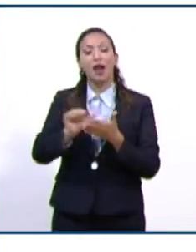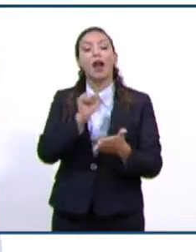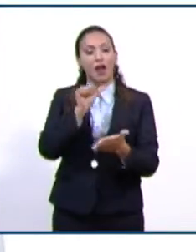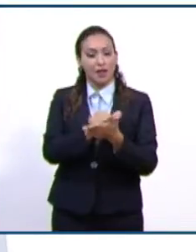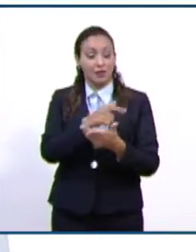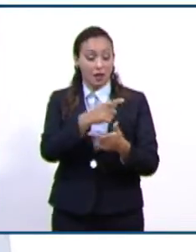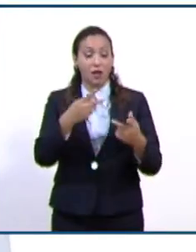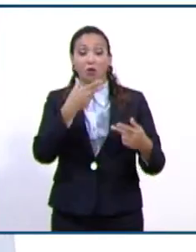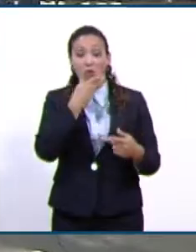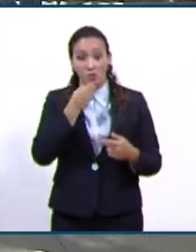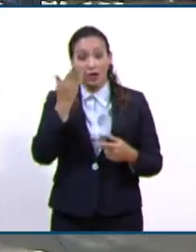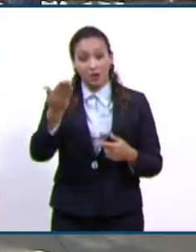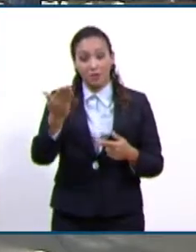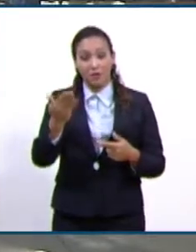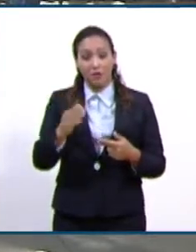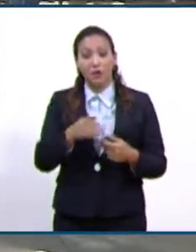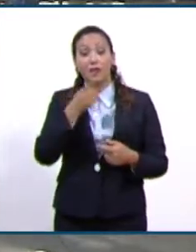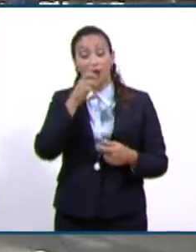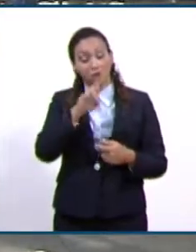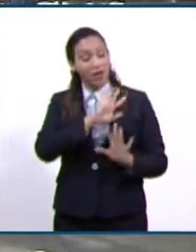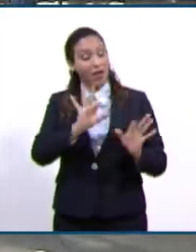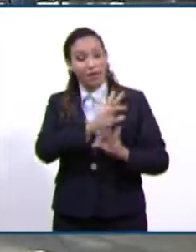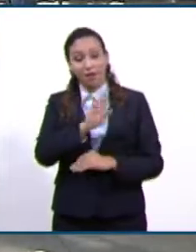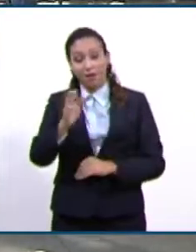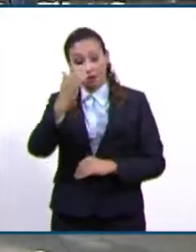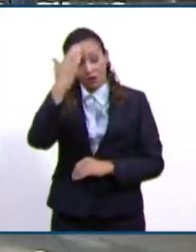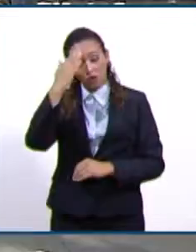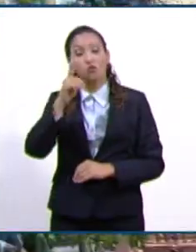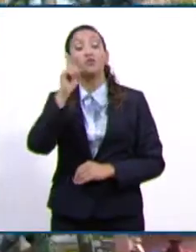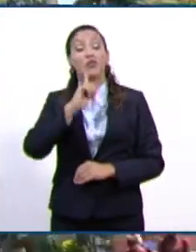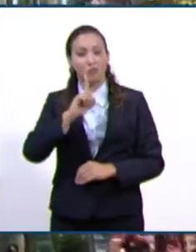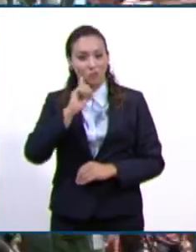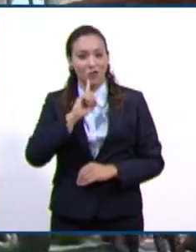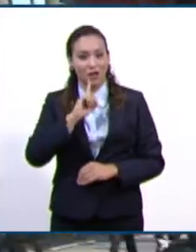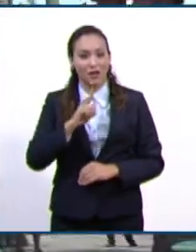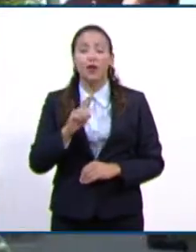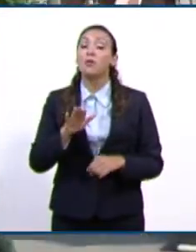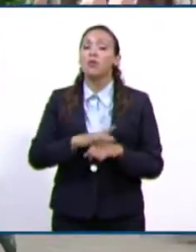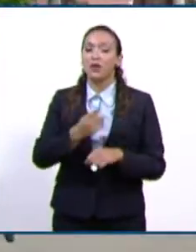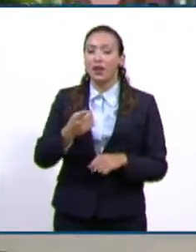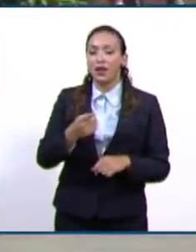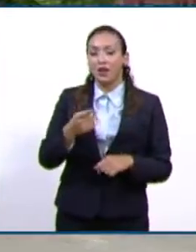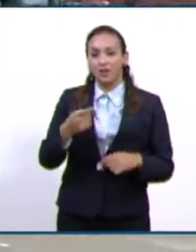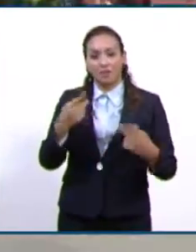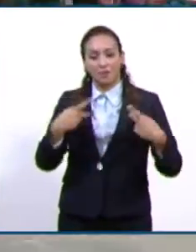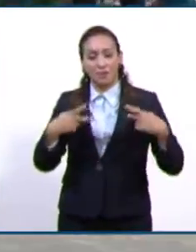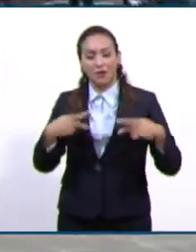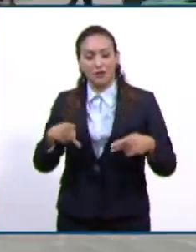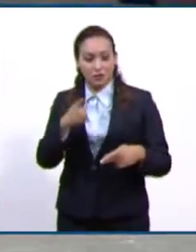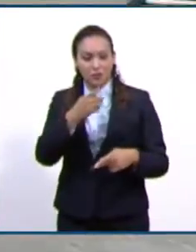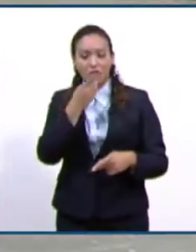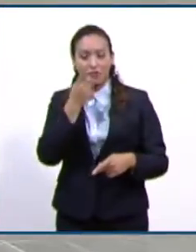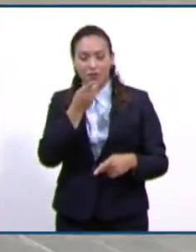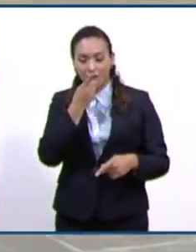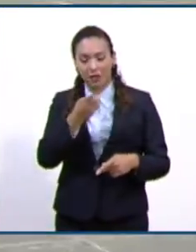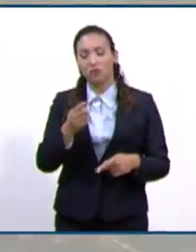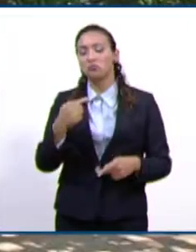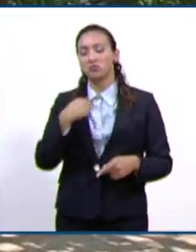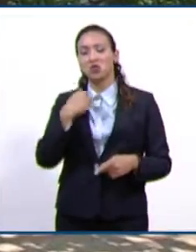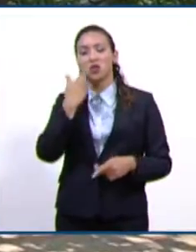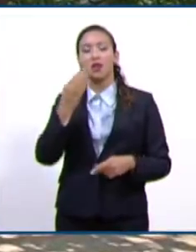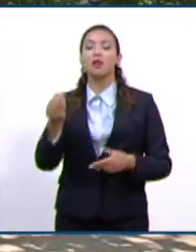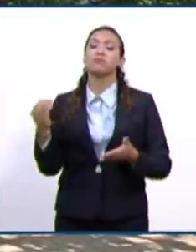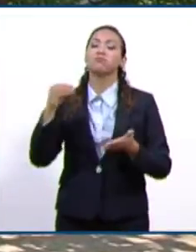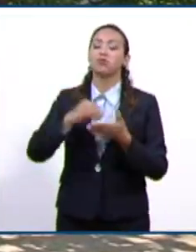solicitada, reconociéndola como mujer debido a que demandó ser identificada con un nuevo nombre. De acuerdo con el artículo